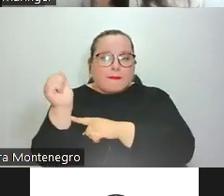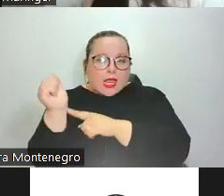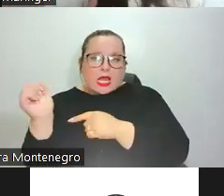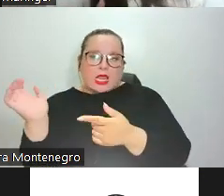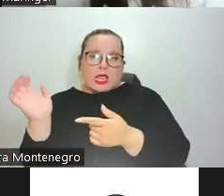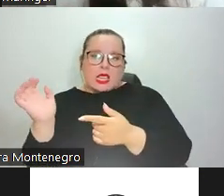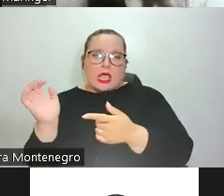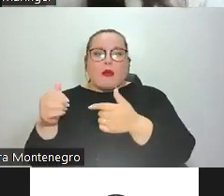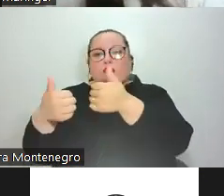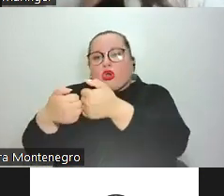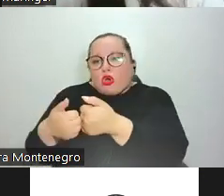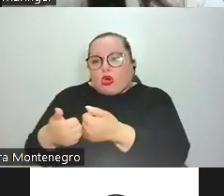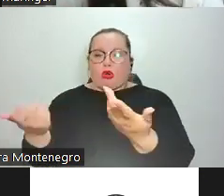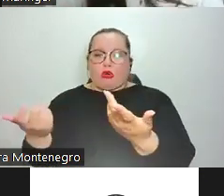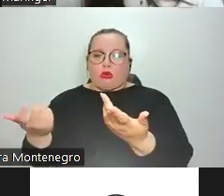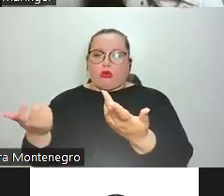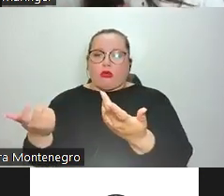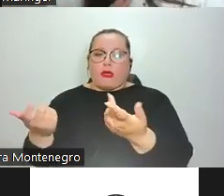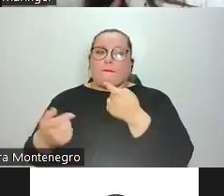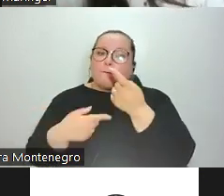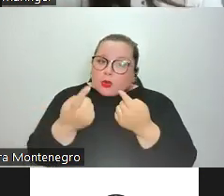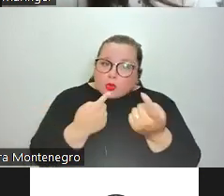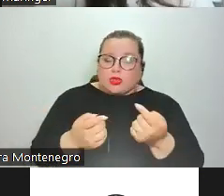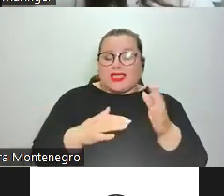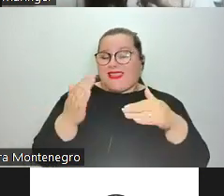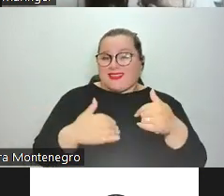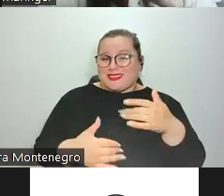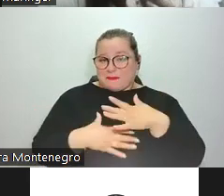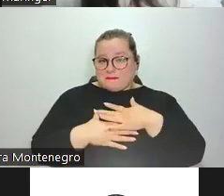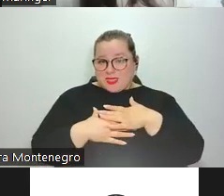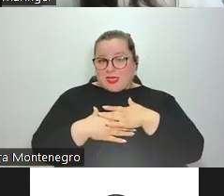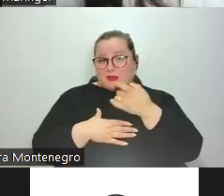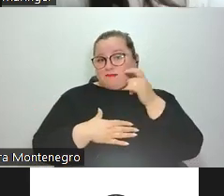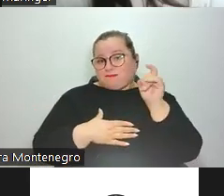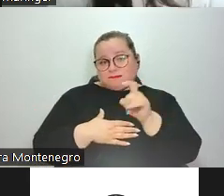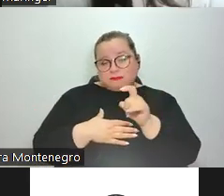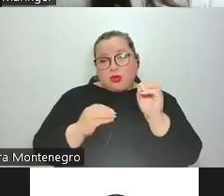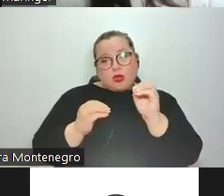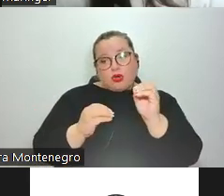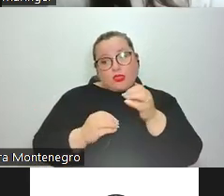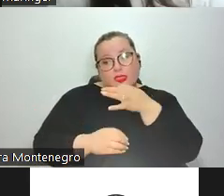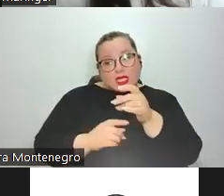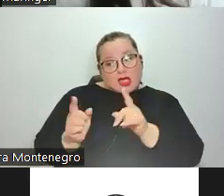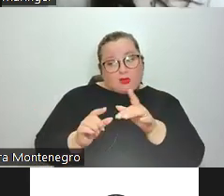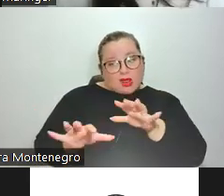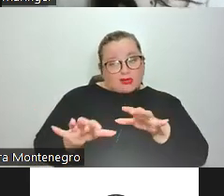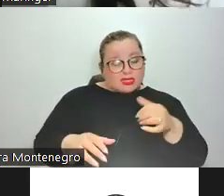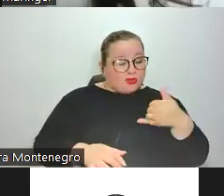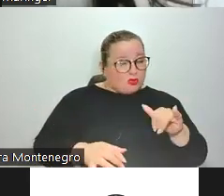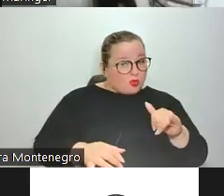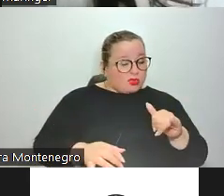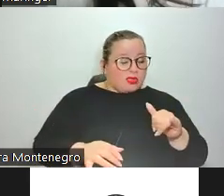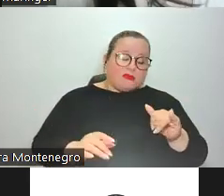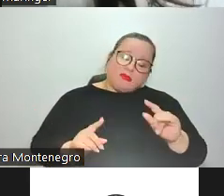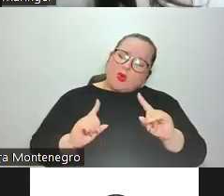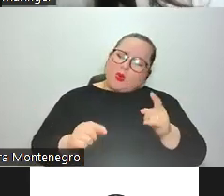a la pareja. Empieza a hacer una pregunta, a veces da susto, la crítica, si nos van a decir algo que no nos gusta, pero veámoslo con esa